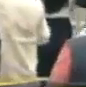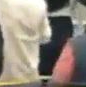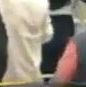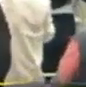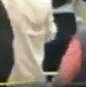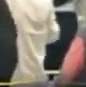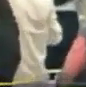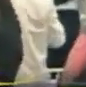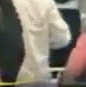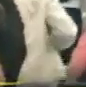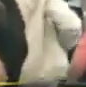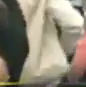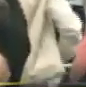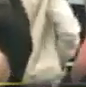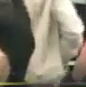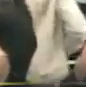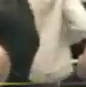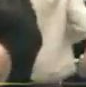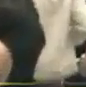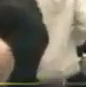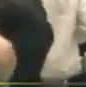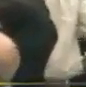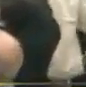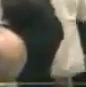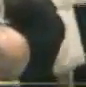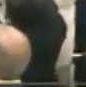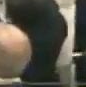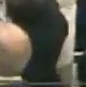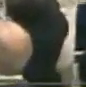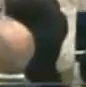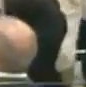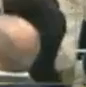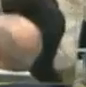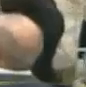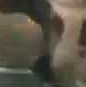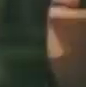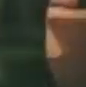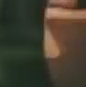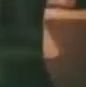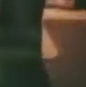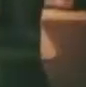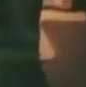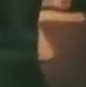Recep Tayyip Erdogan. En la información despedimos este contacto del Salón Ayacucho del Palacio de Gobierno.